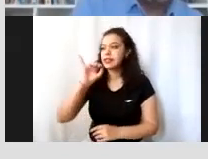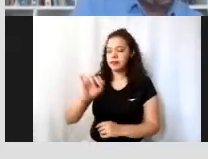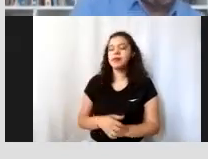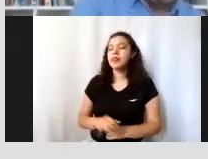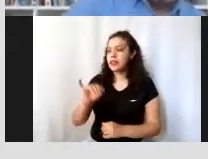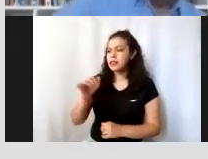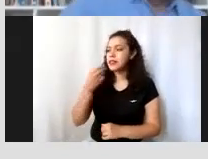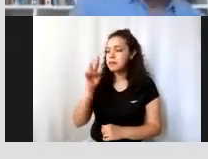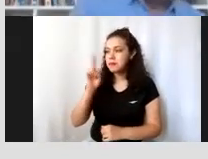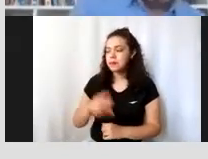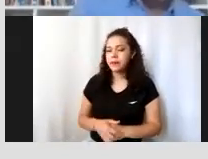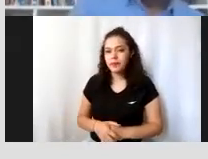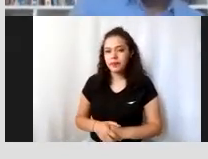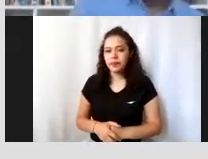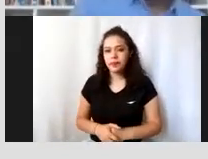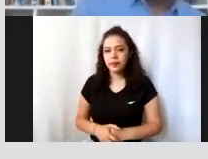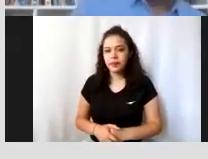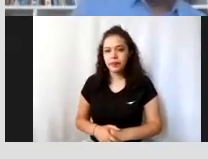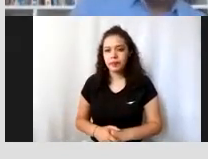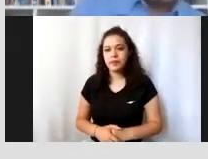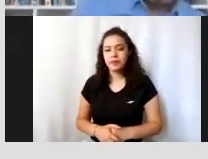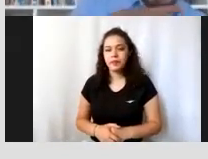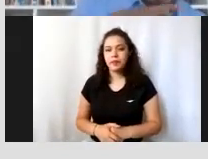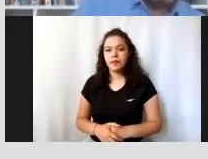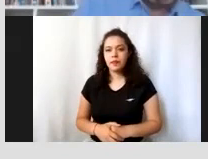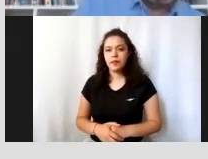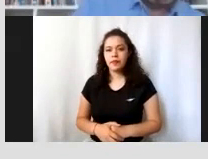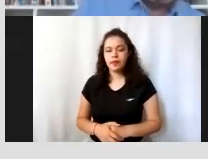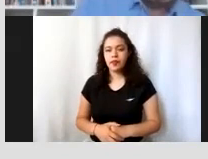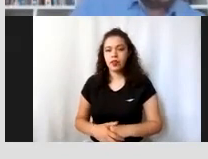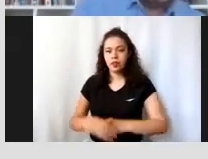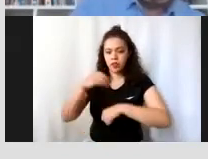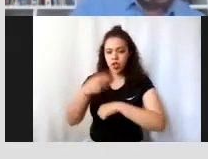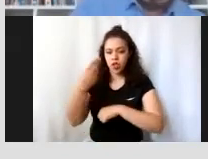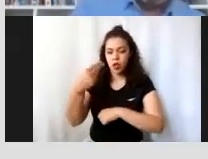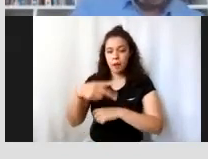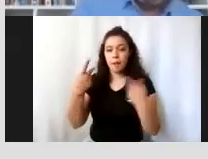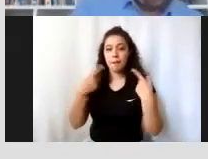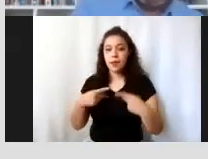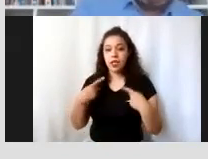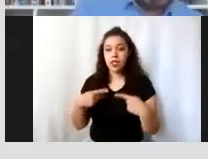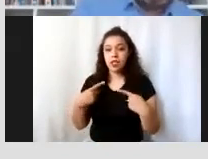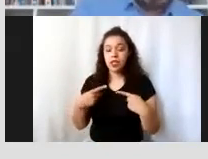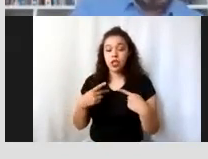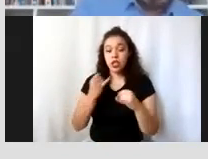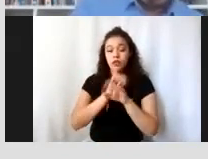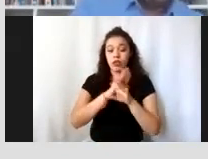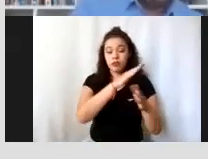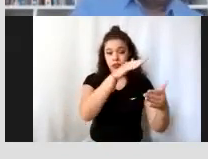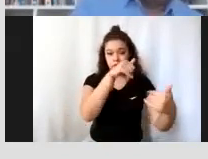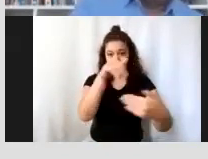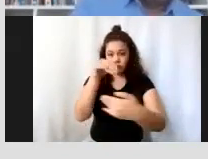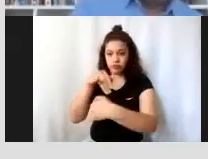Sí, lo veo. Ahí está. Solamente aparece el nombre de quien está recabando los datos, en este caso su